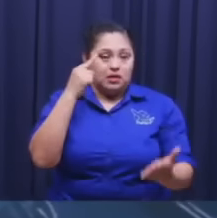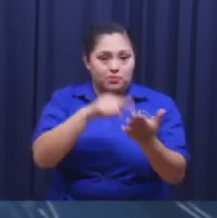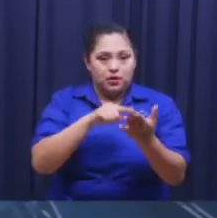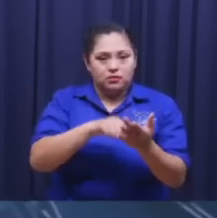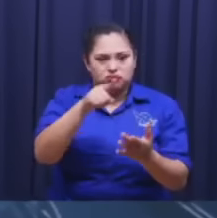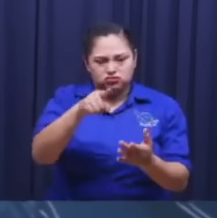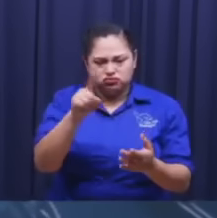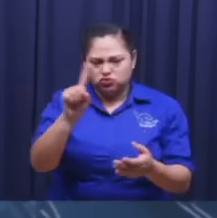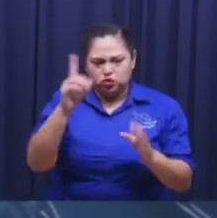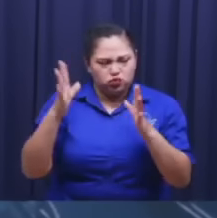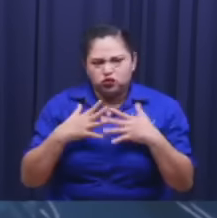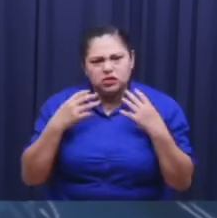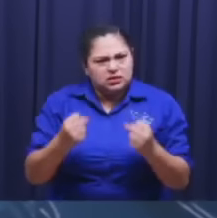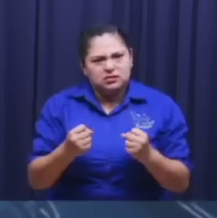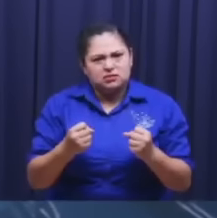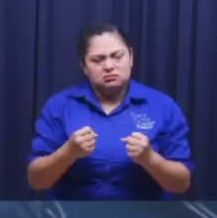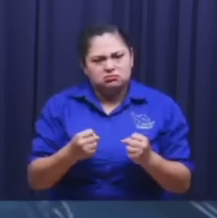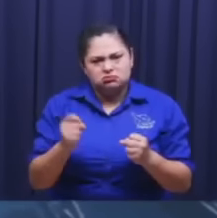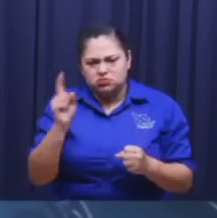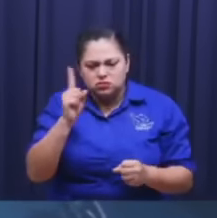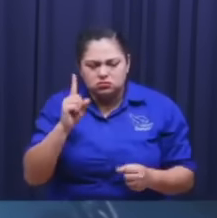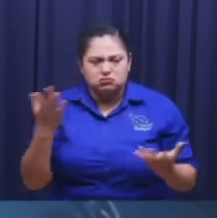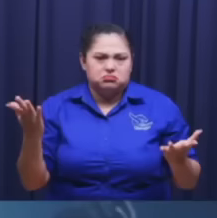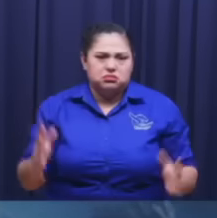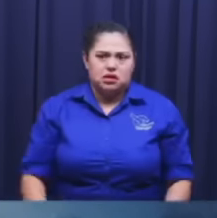Dije, oh, sí, Señor. Pues. Entonces,